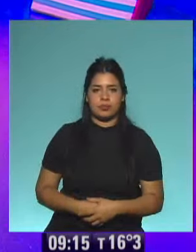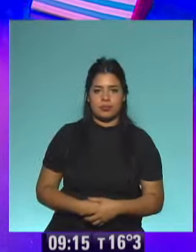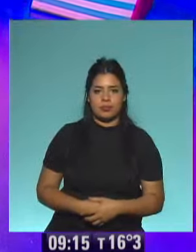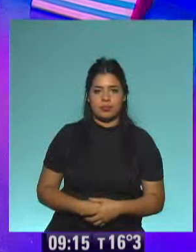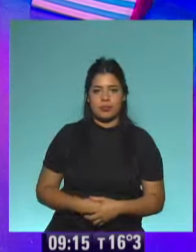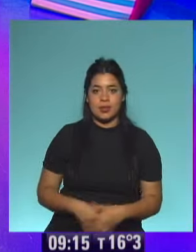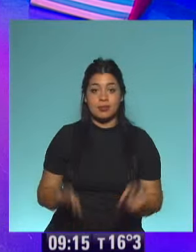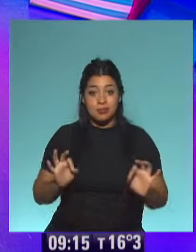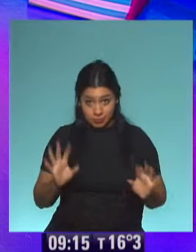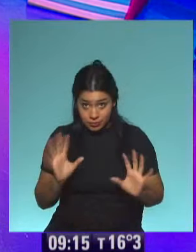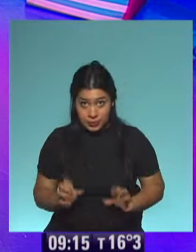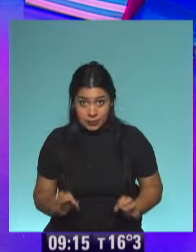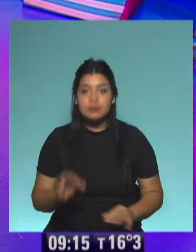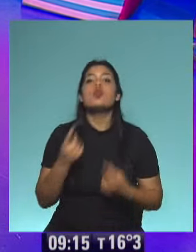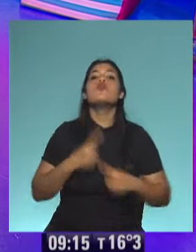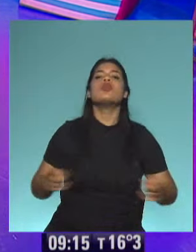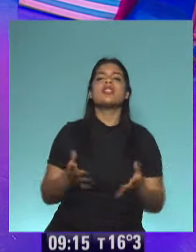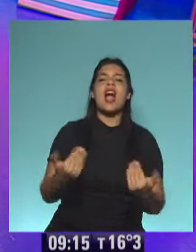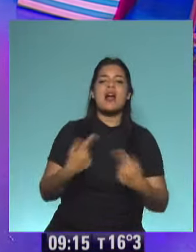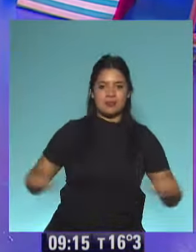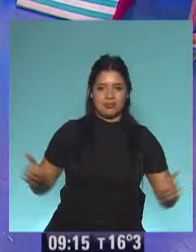¡Ahí está! ¡Música, maestro! ¡Y